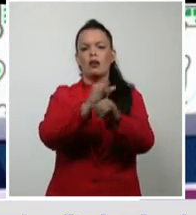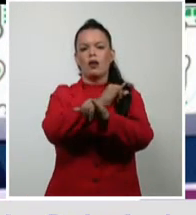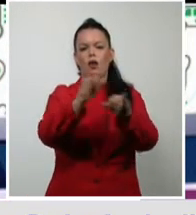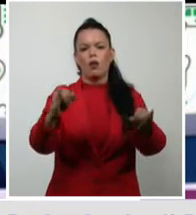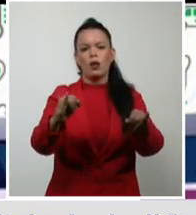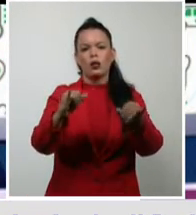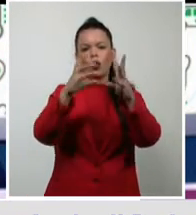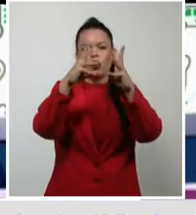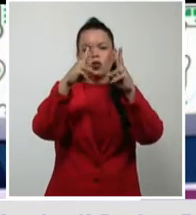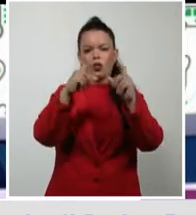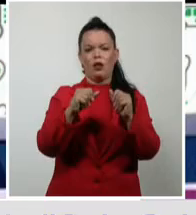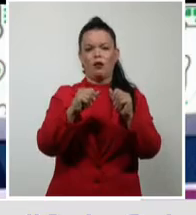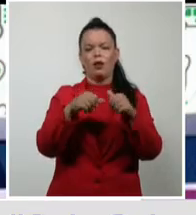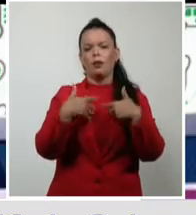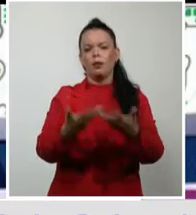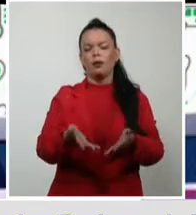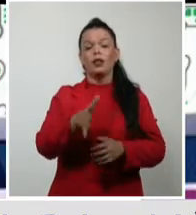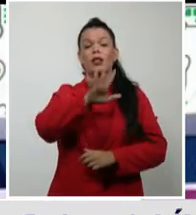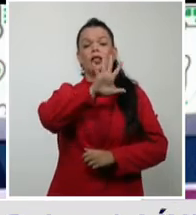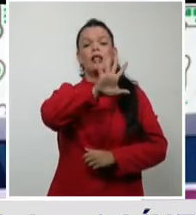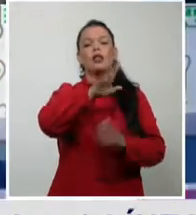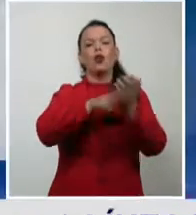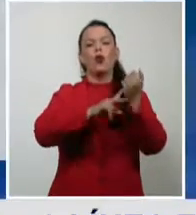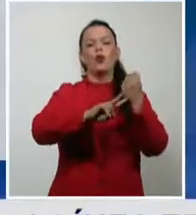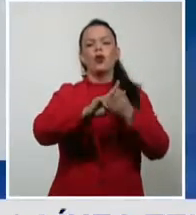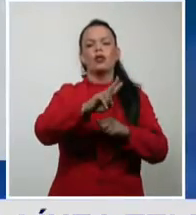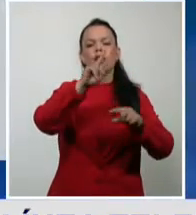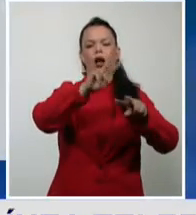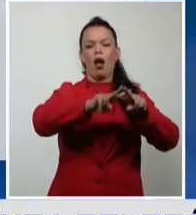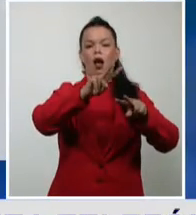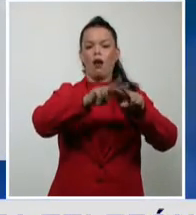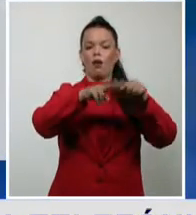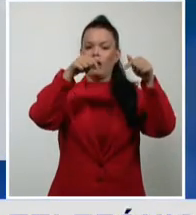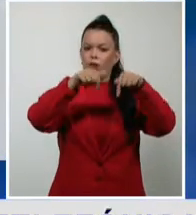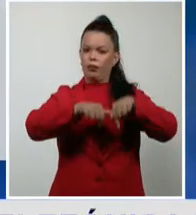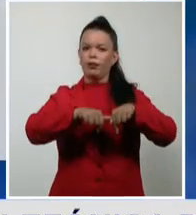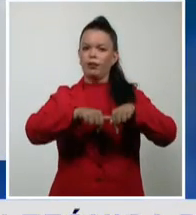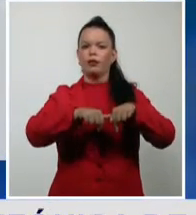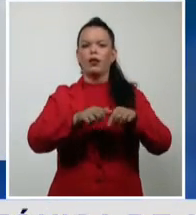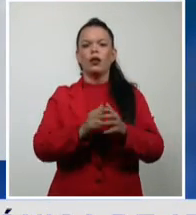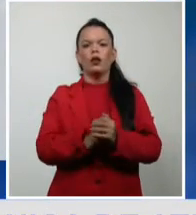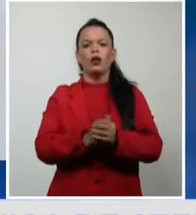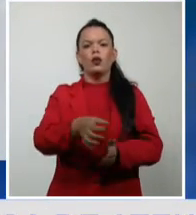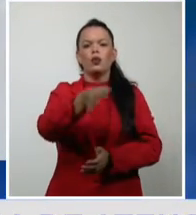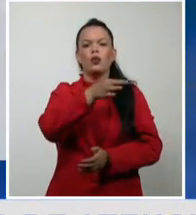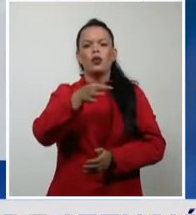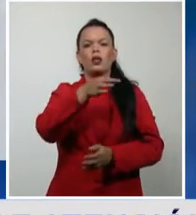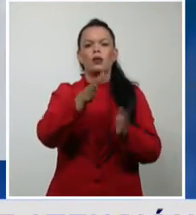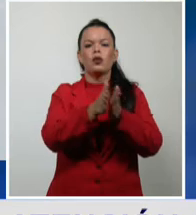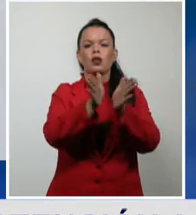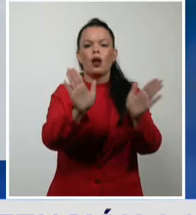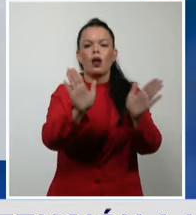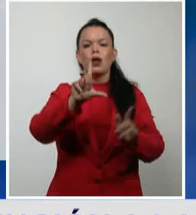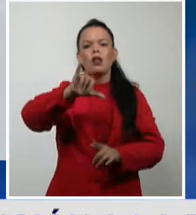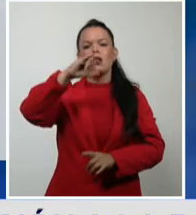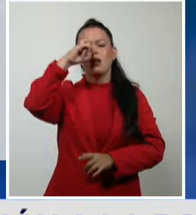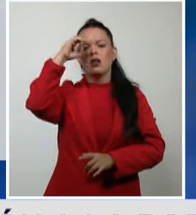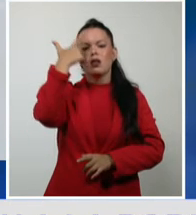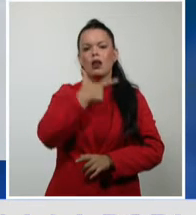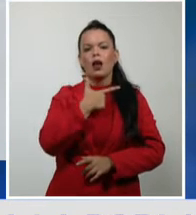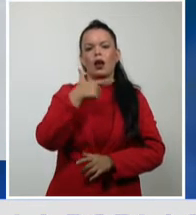confirmados, 5 corresponden a la provincia de La Habana, la capital, el municipio San Miguel, La Lisa, Plaza, Cerro